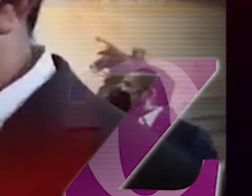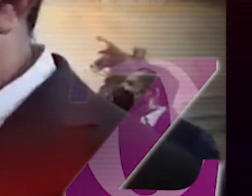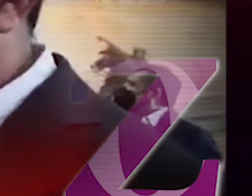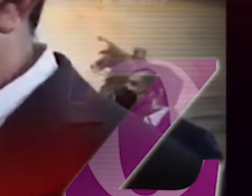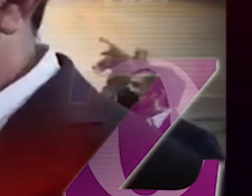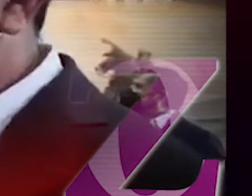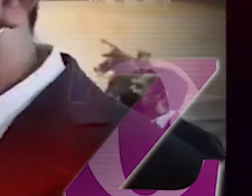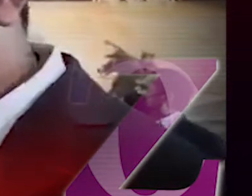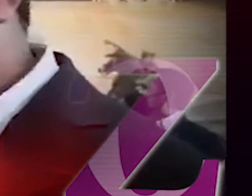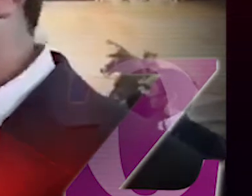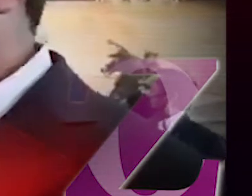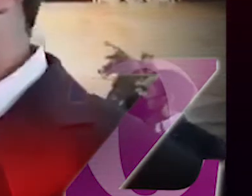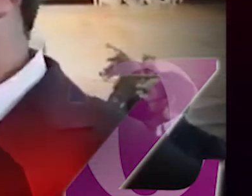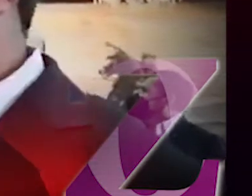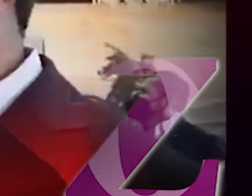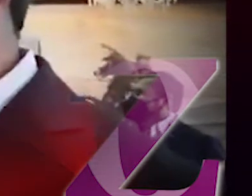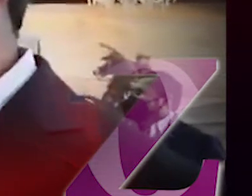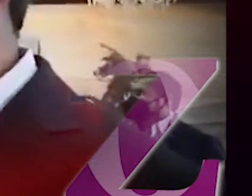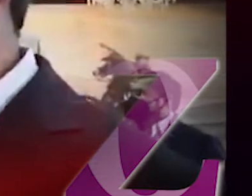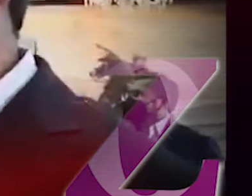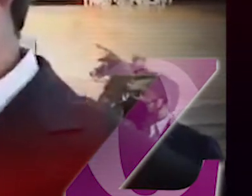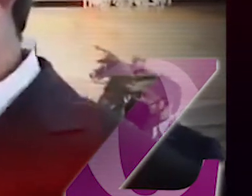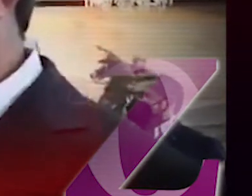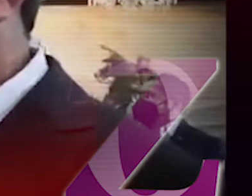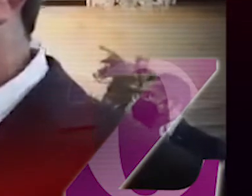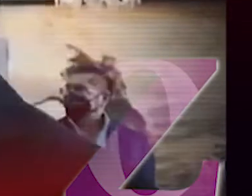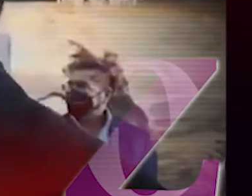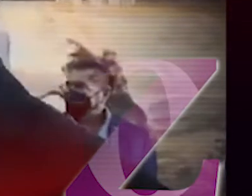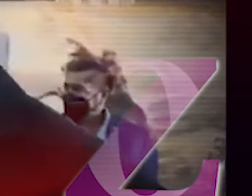estos personajes. Pues estamos luchando, no es fácil.